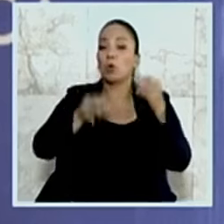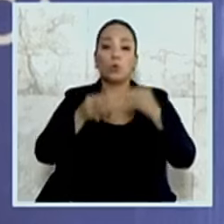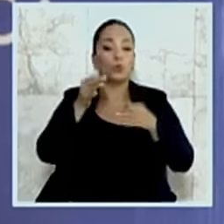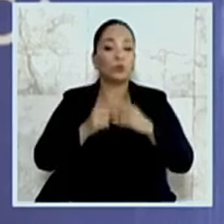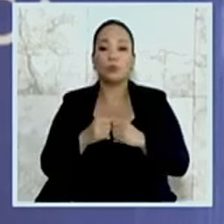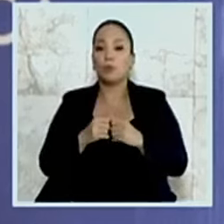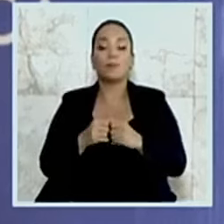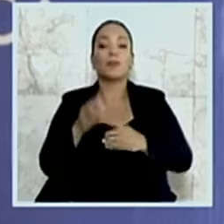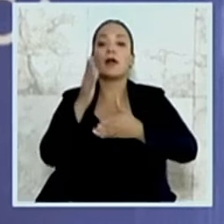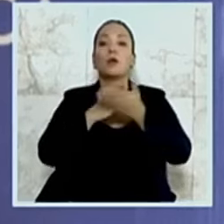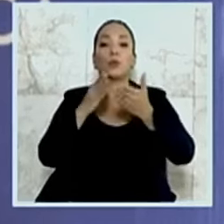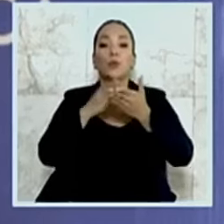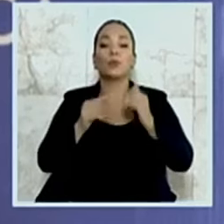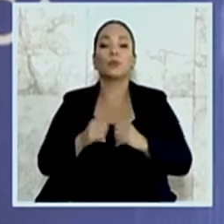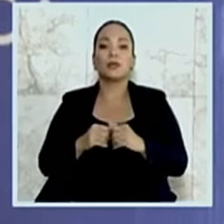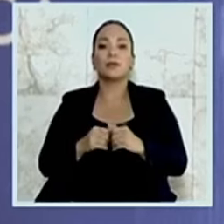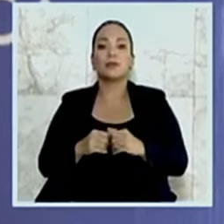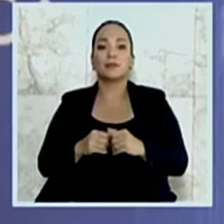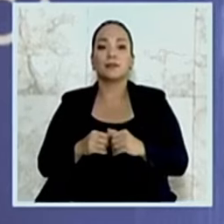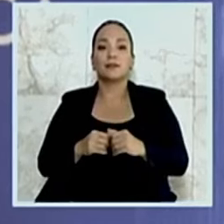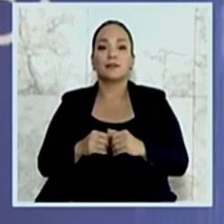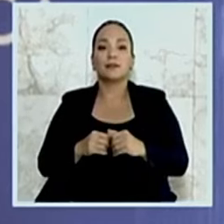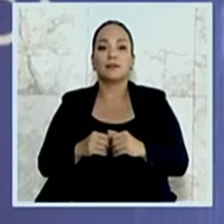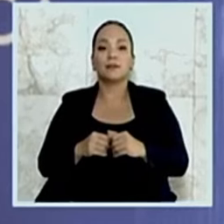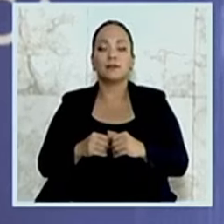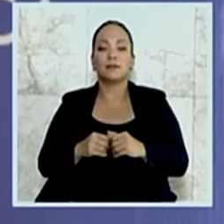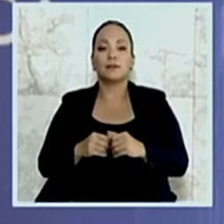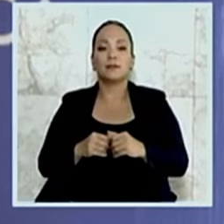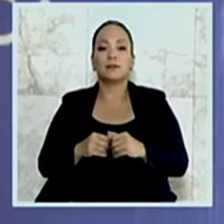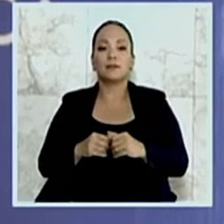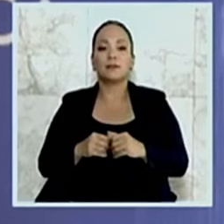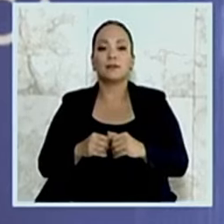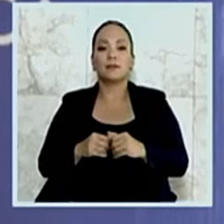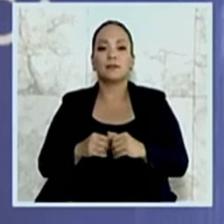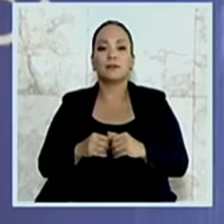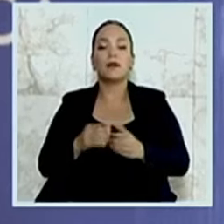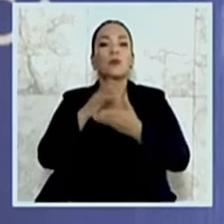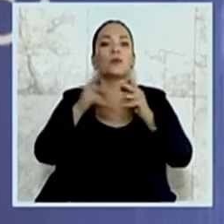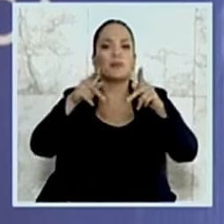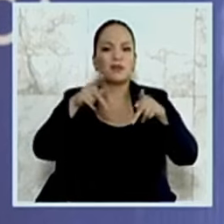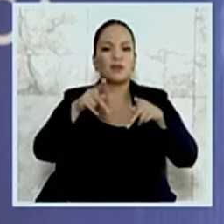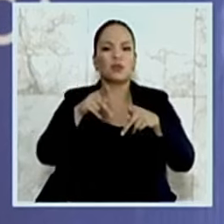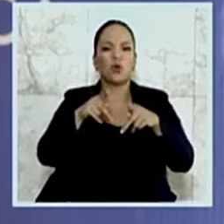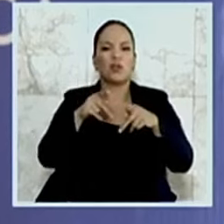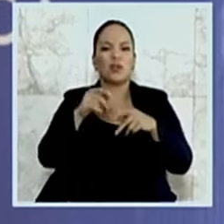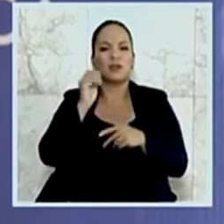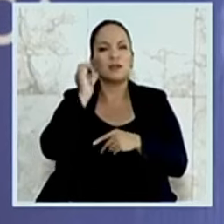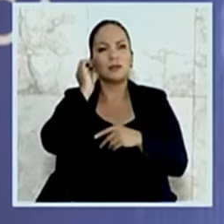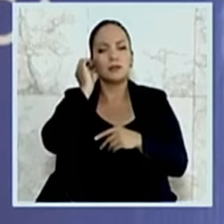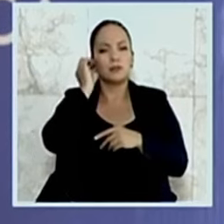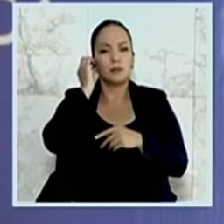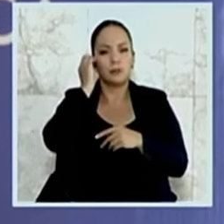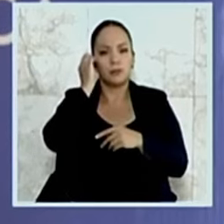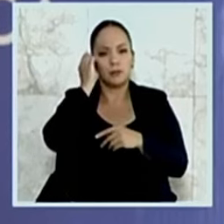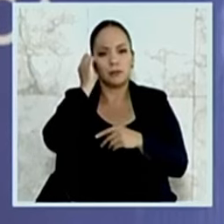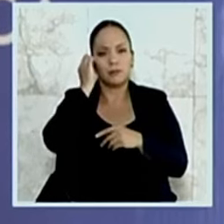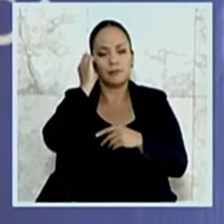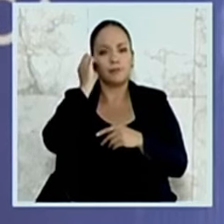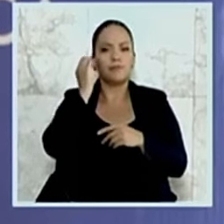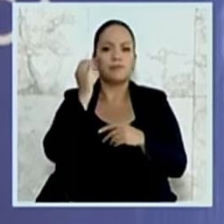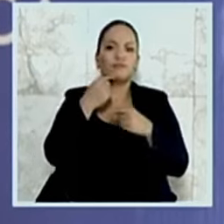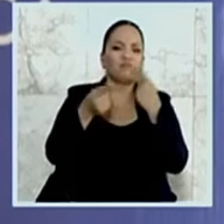la cara sobre lo que está haciendo el gobierno. Porque sí, no fue justo que algunos